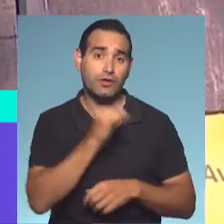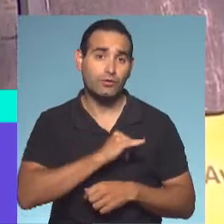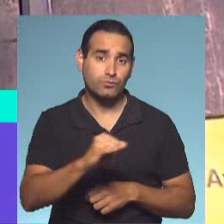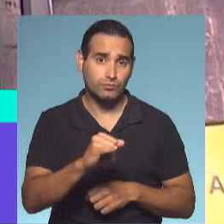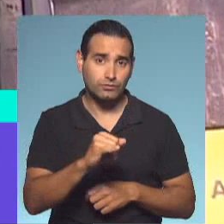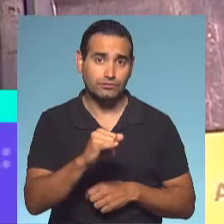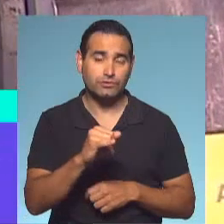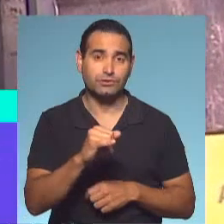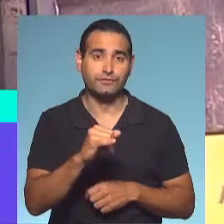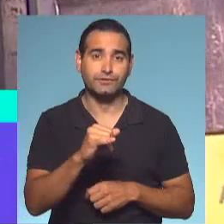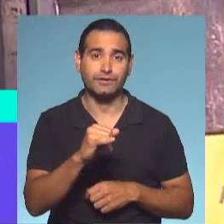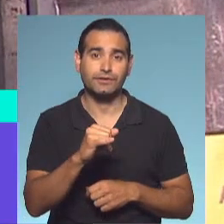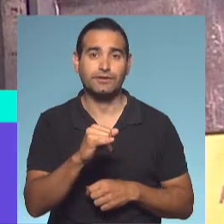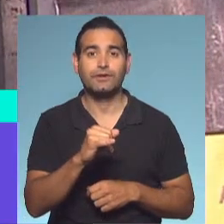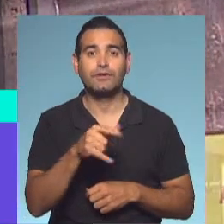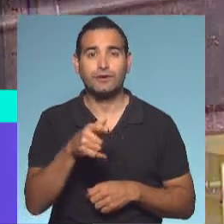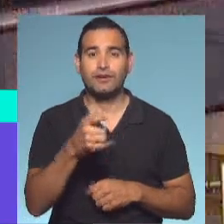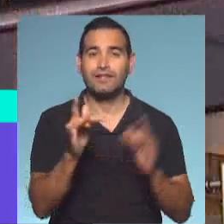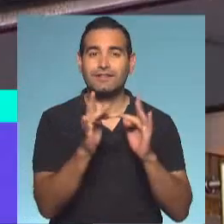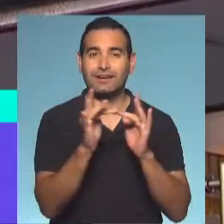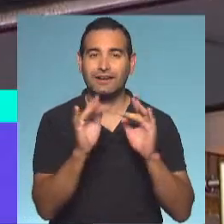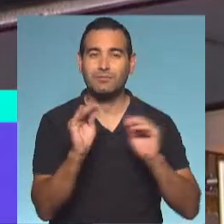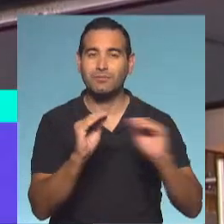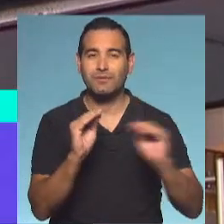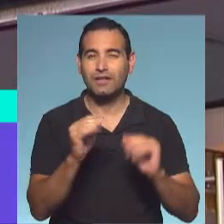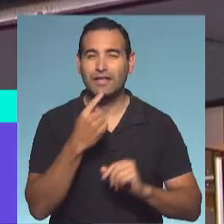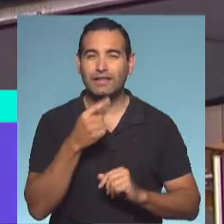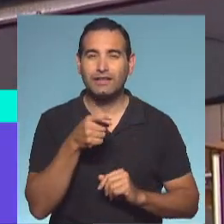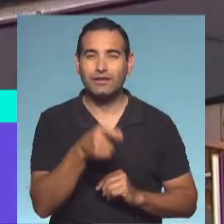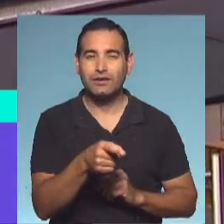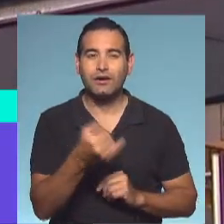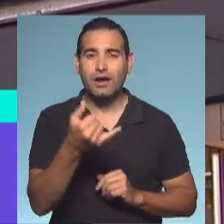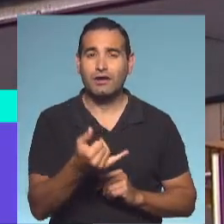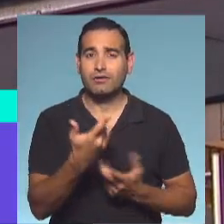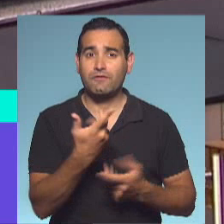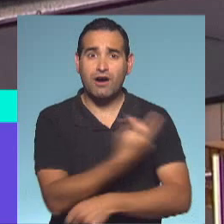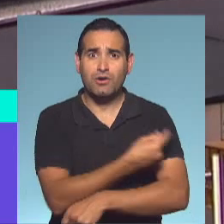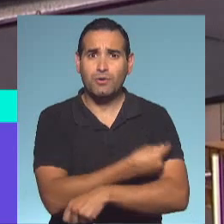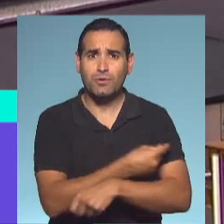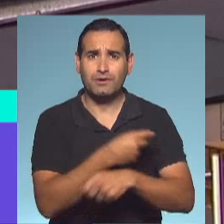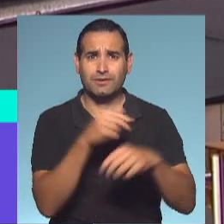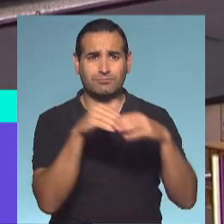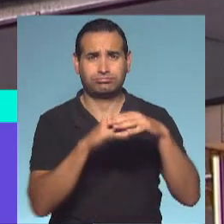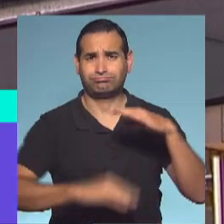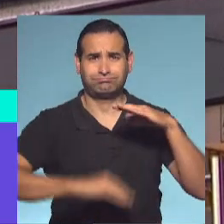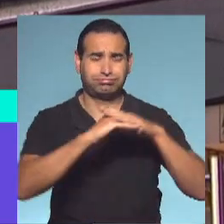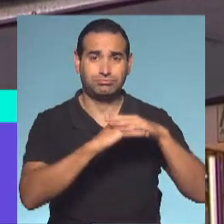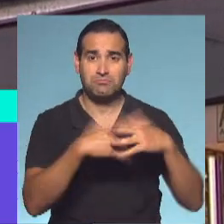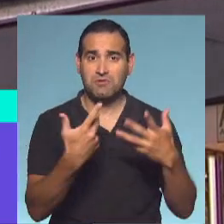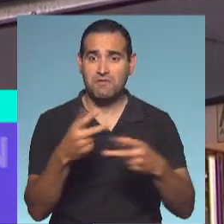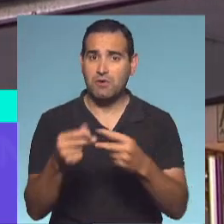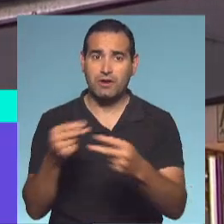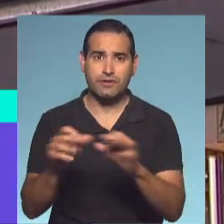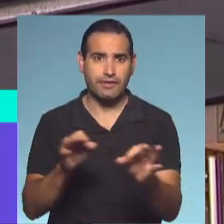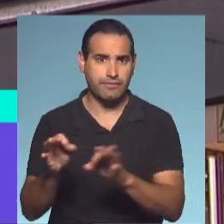habló en las redes sociales de una suerte de heladeras llenas y vacunatorios vacíos. Viene